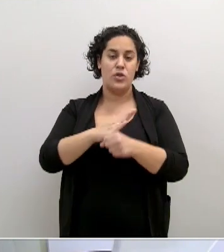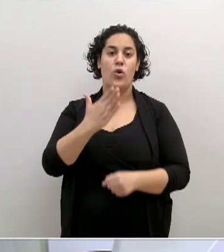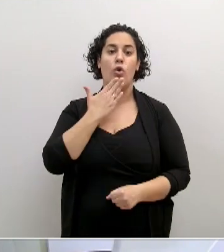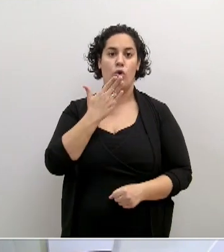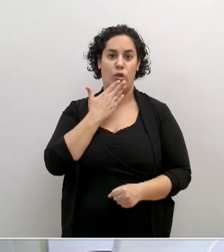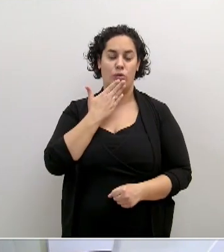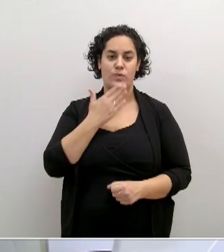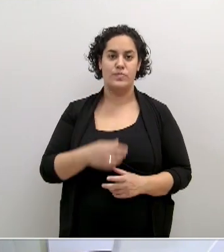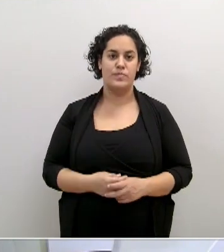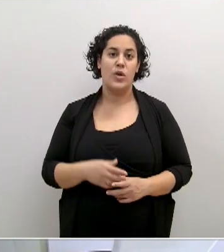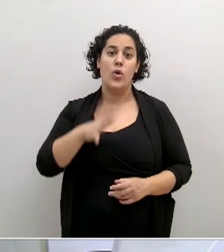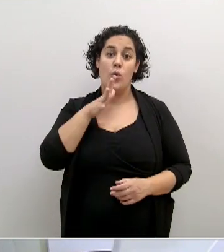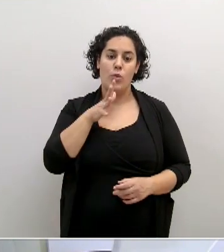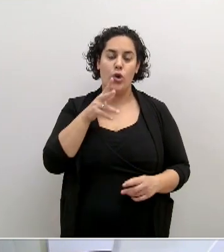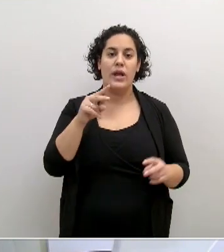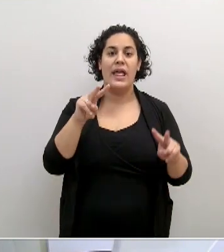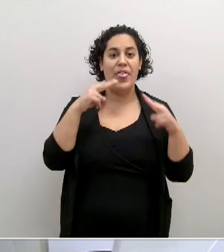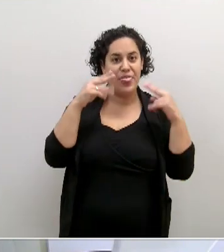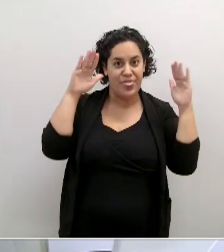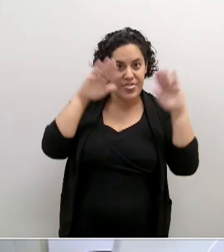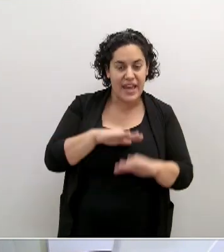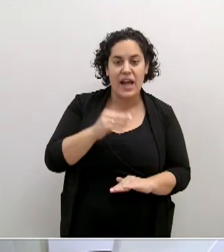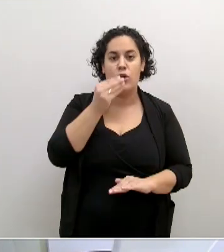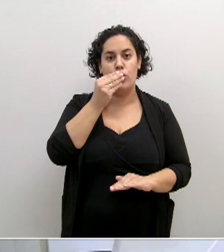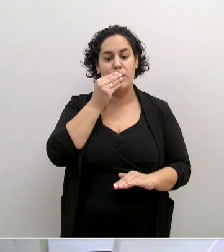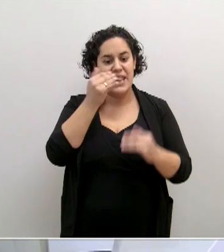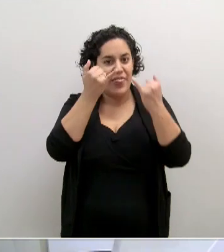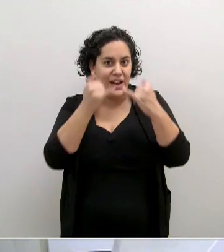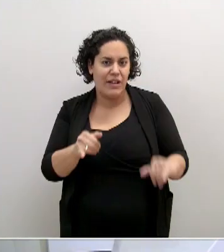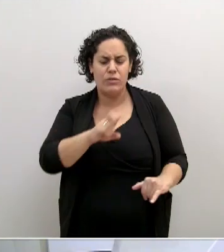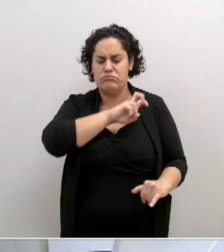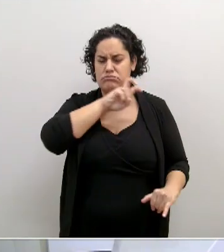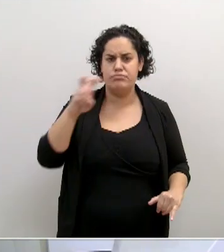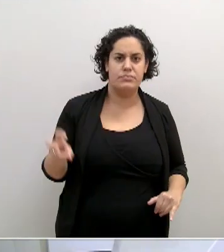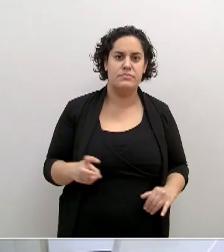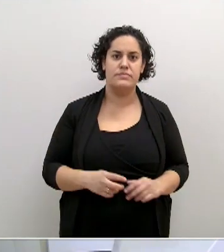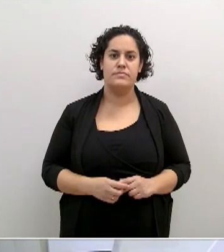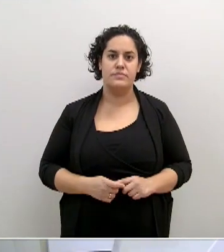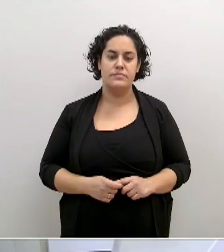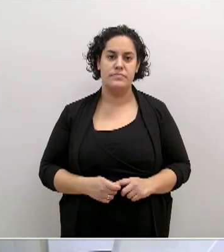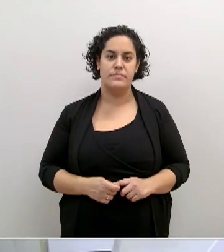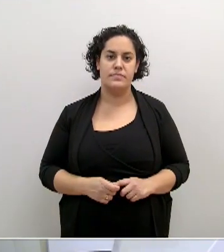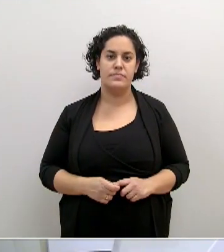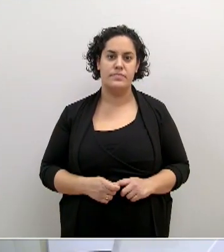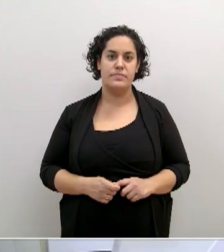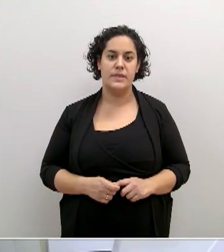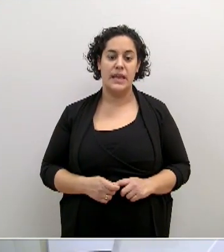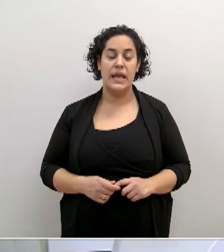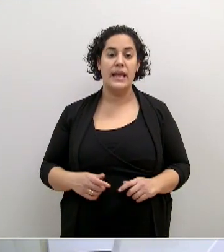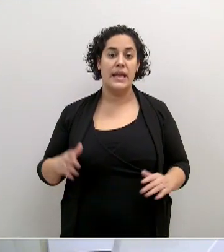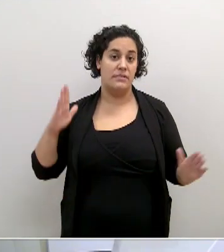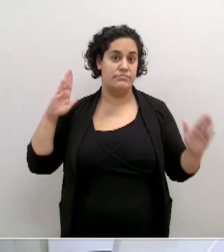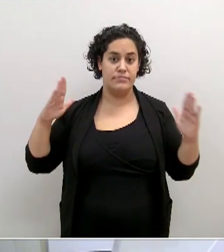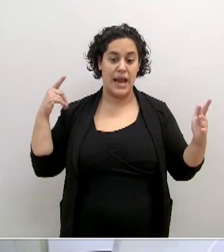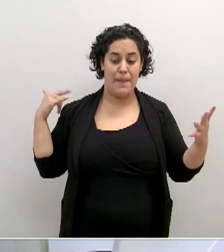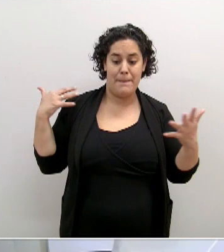ocio viene por cenas, comidas, celebraciones de muchos tipos que se han dado a lo largo de la pandemia y